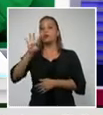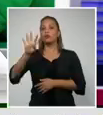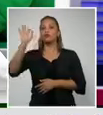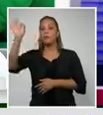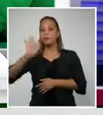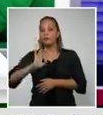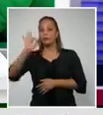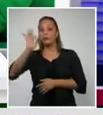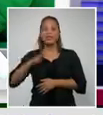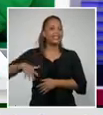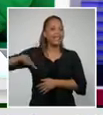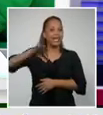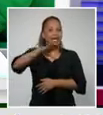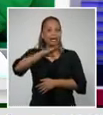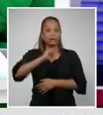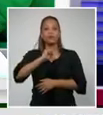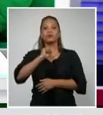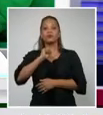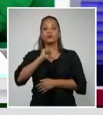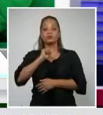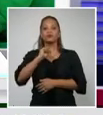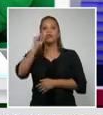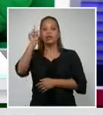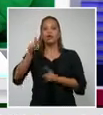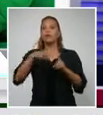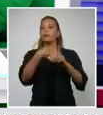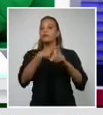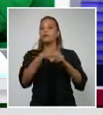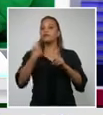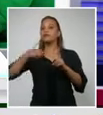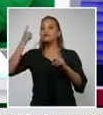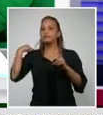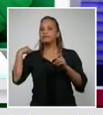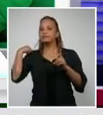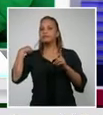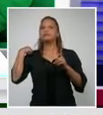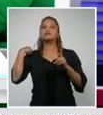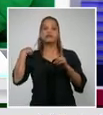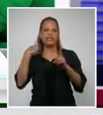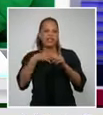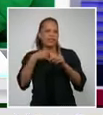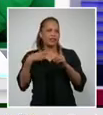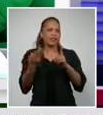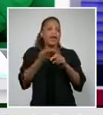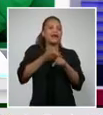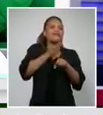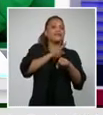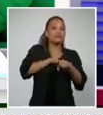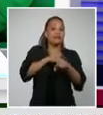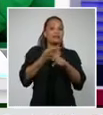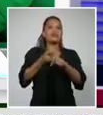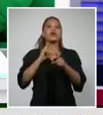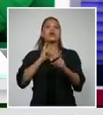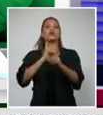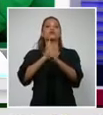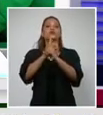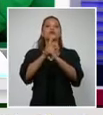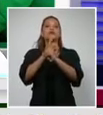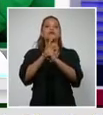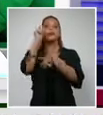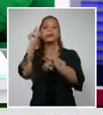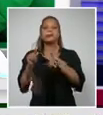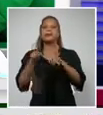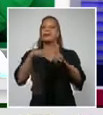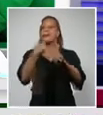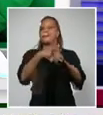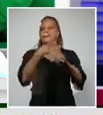97,4% de todos los diagnosticados ayer, pues tienen el antecedente de haber tenido contacto,